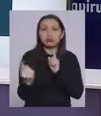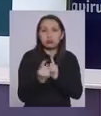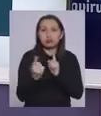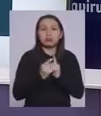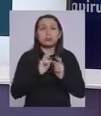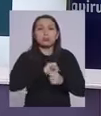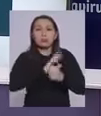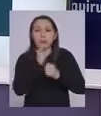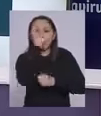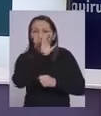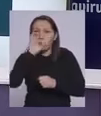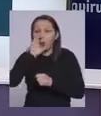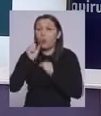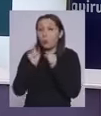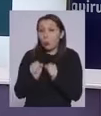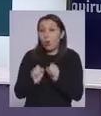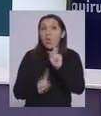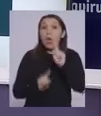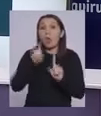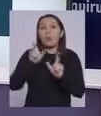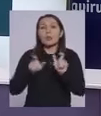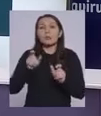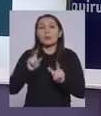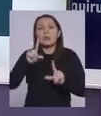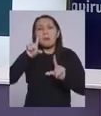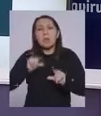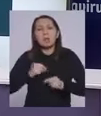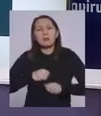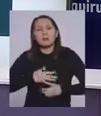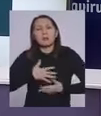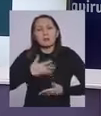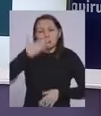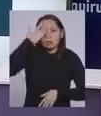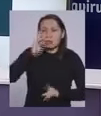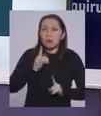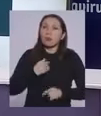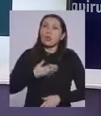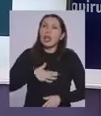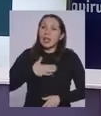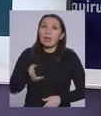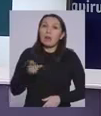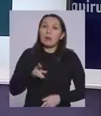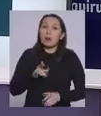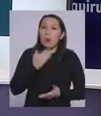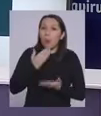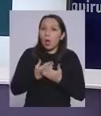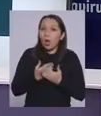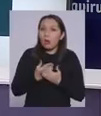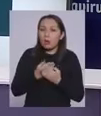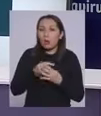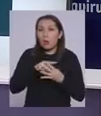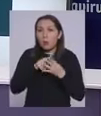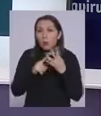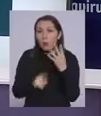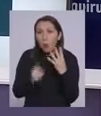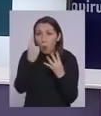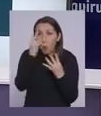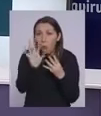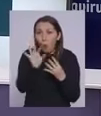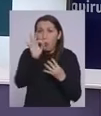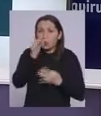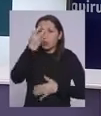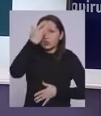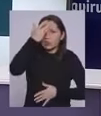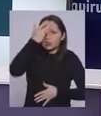pueden haber personas con menos síntomas, pero queremos insistir a que ante la presencia de un solo